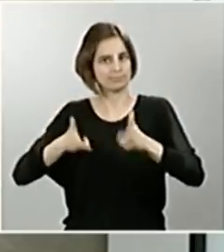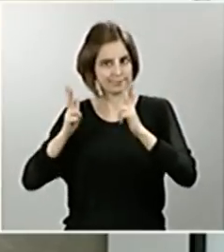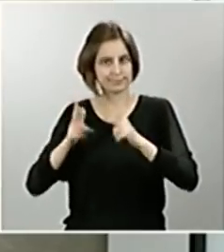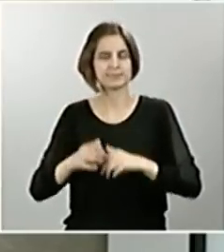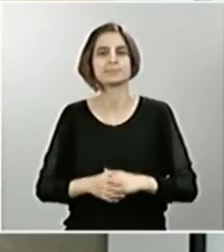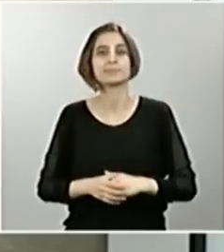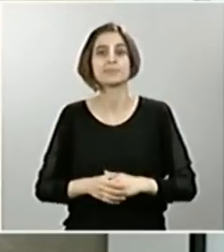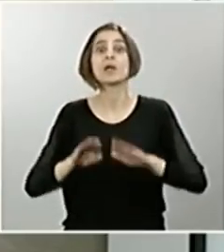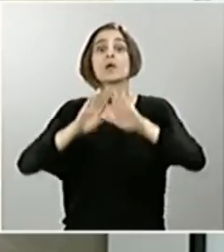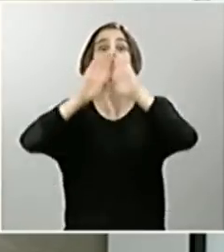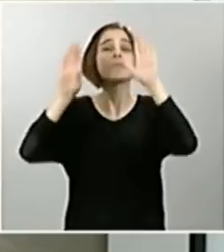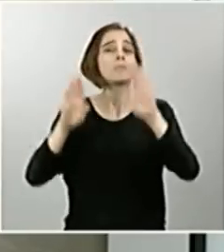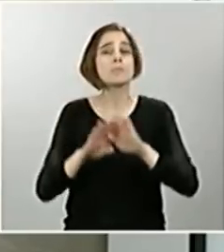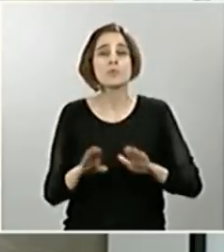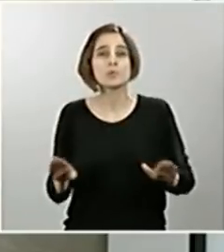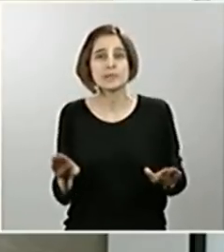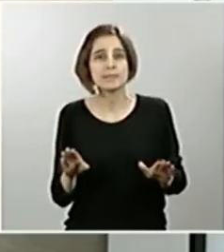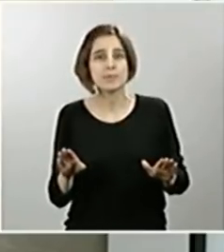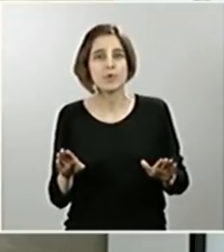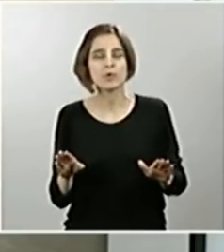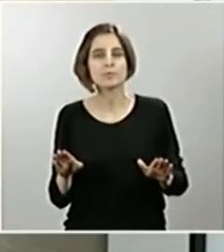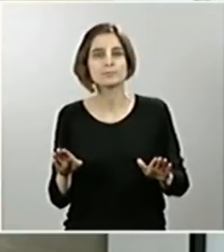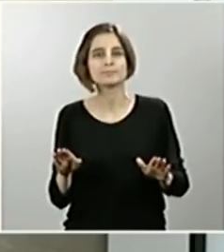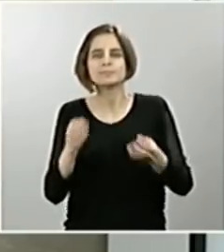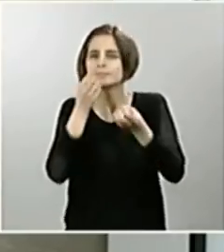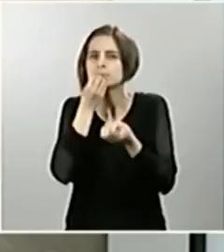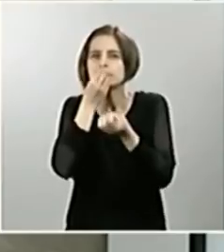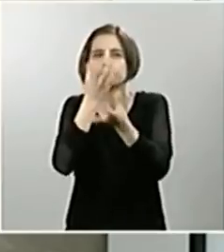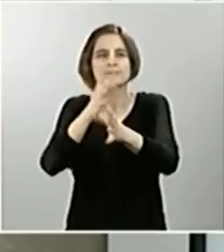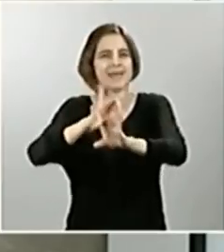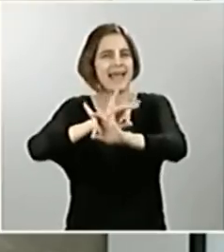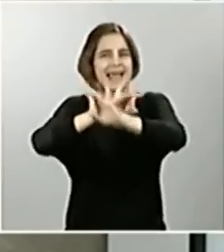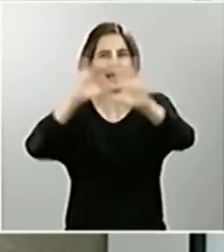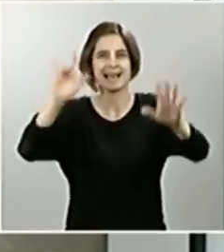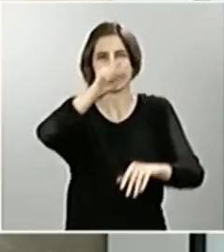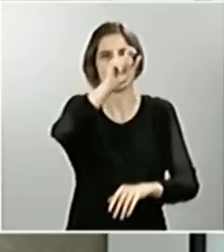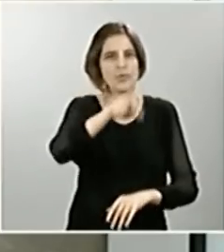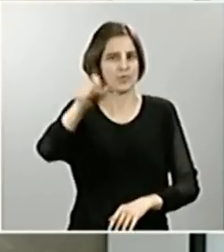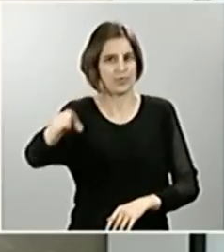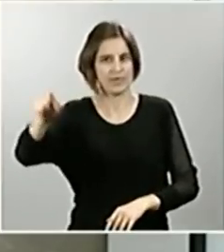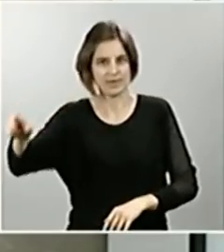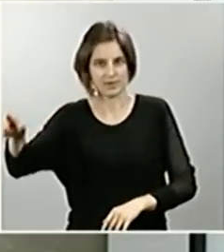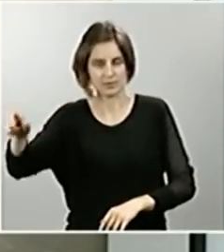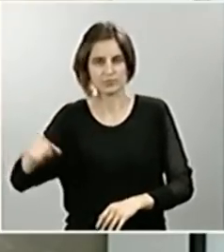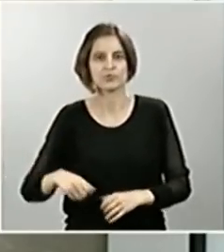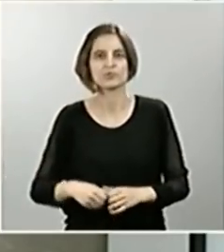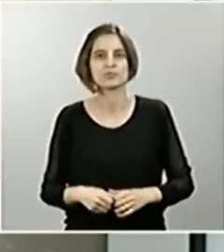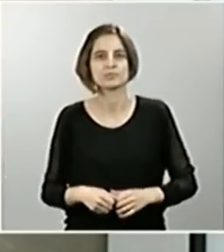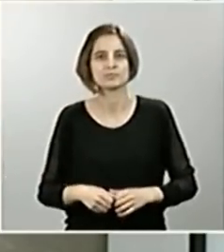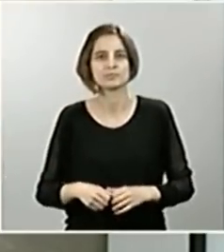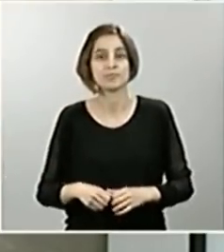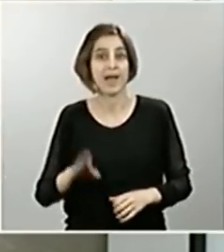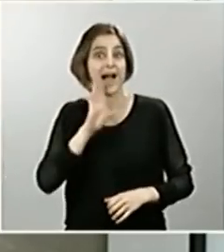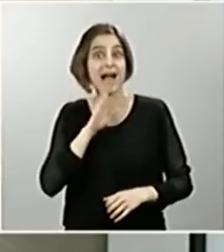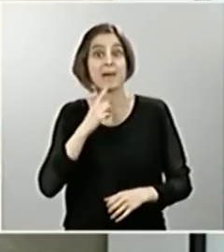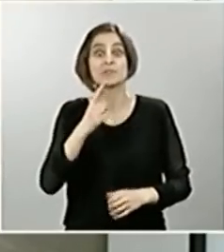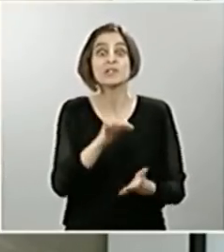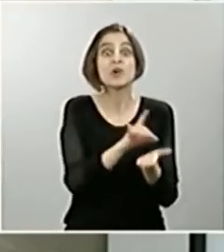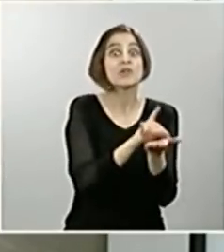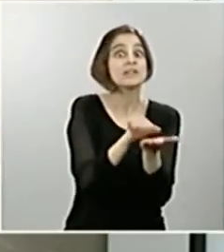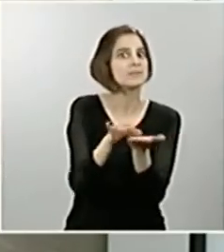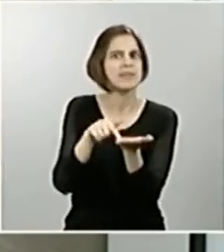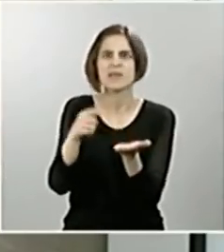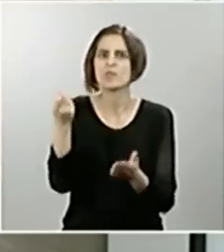é que mandamos un mensaje claro á ciudadanía. Hemos dito que non é necesario despedir e hemos dito